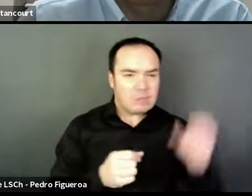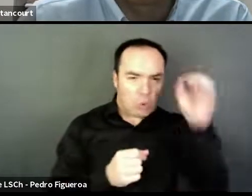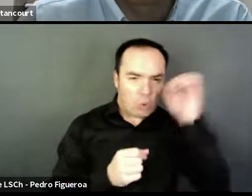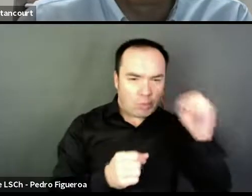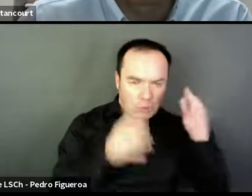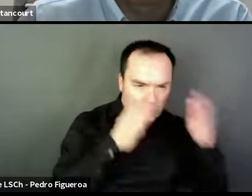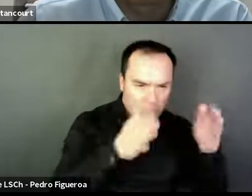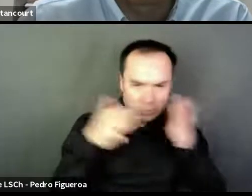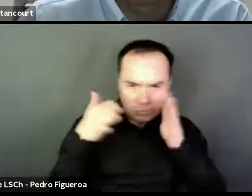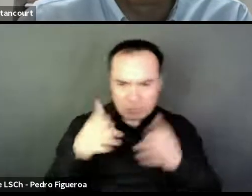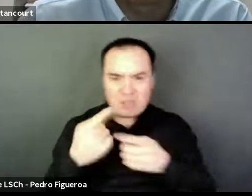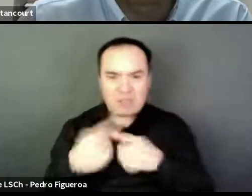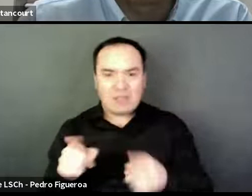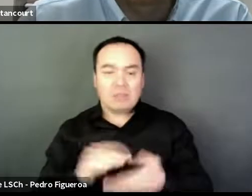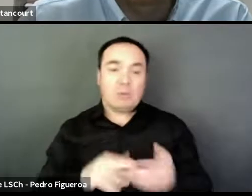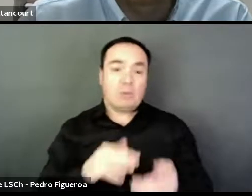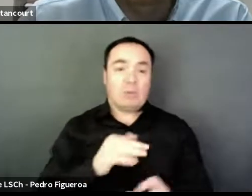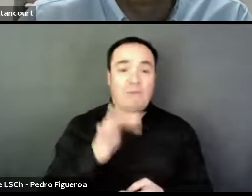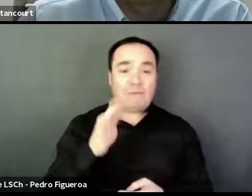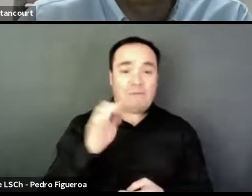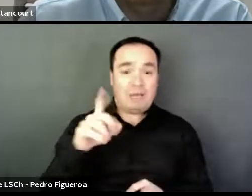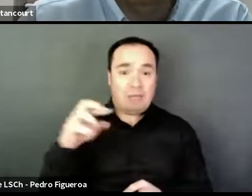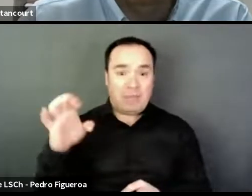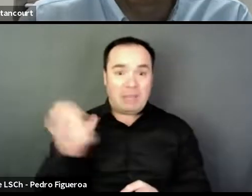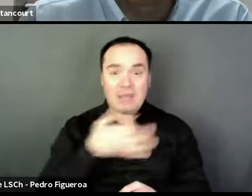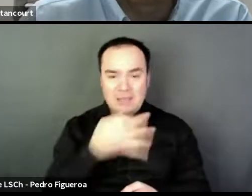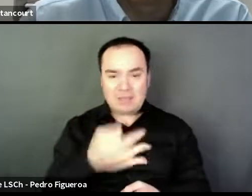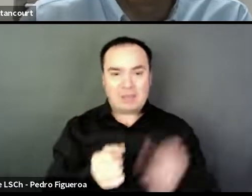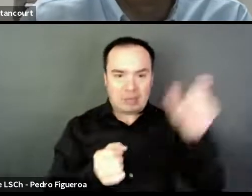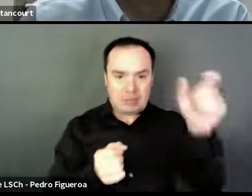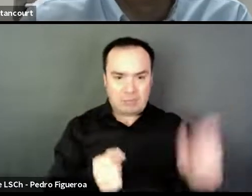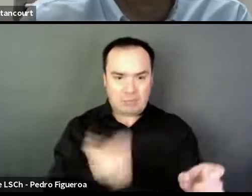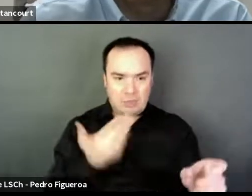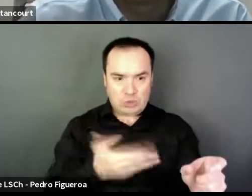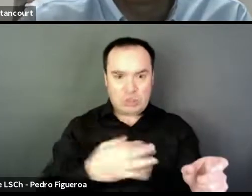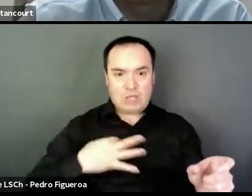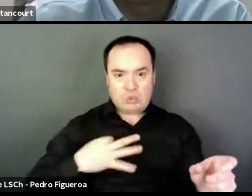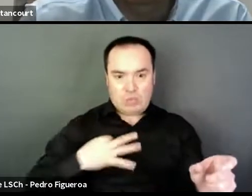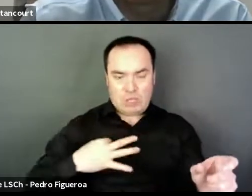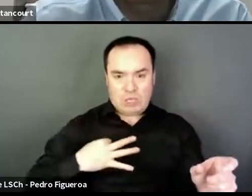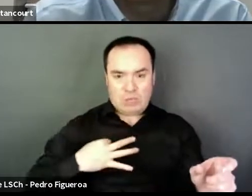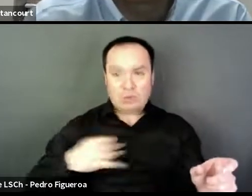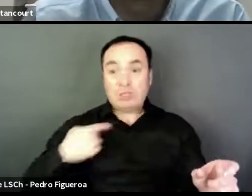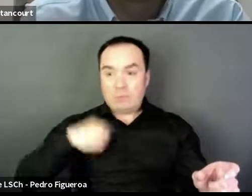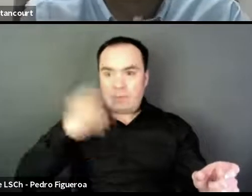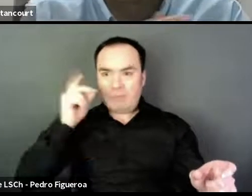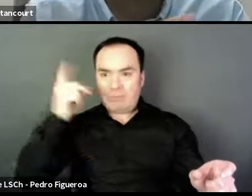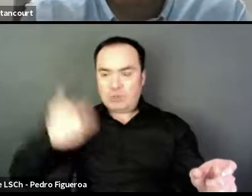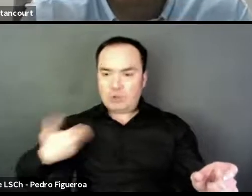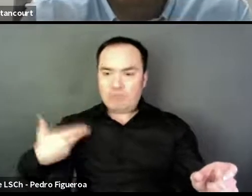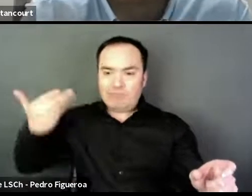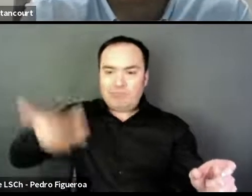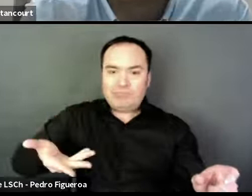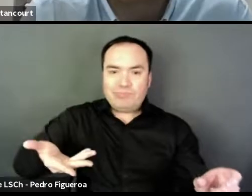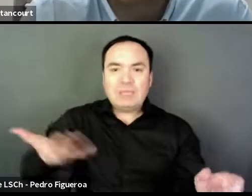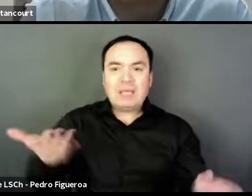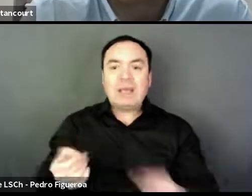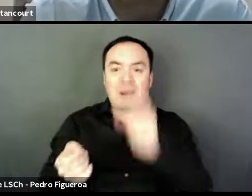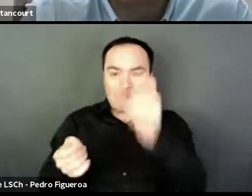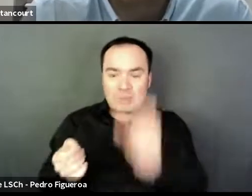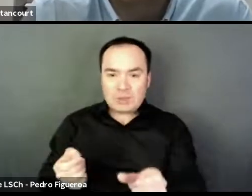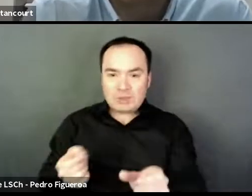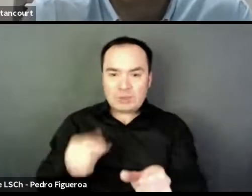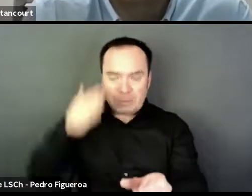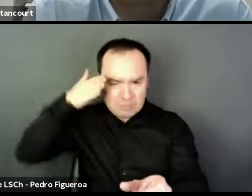una que felipe y se está hablando de las personas como los ciudadanos y la que traigo yo que es poniendo como las personas en el